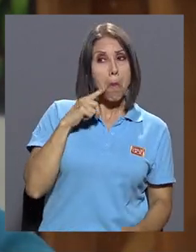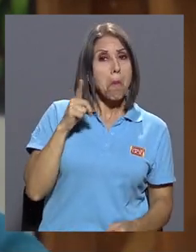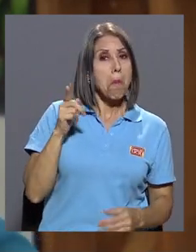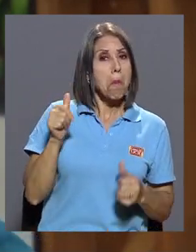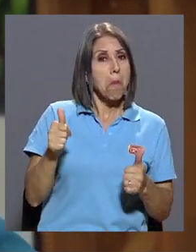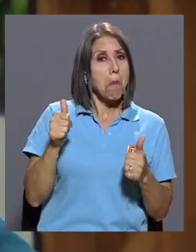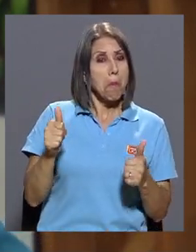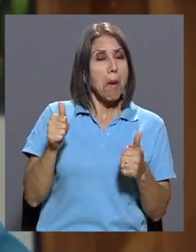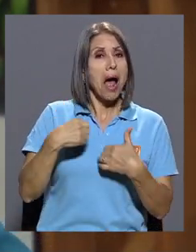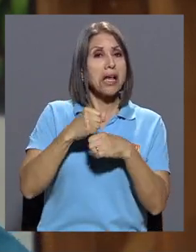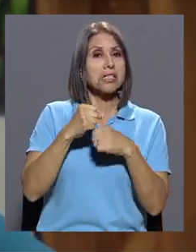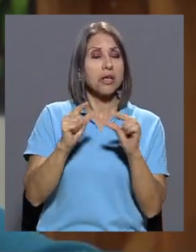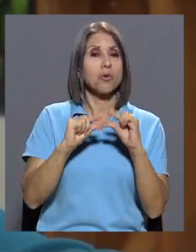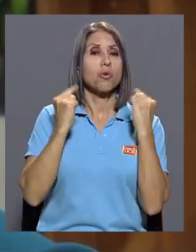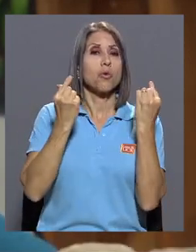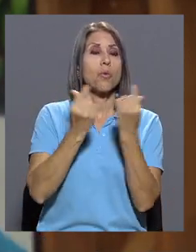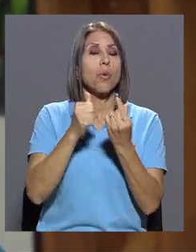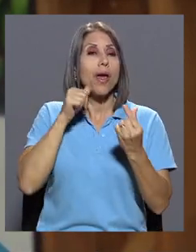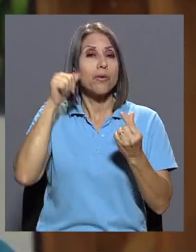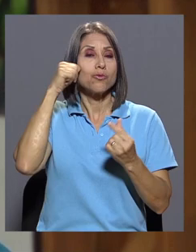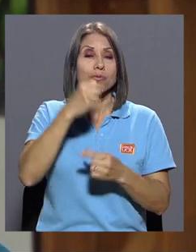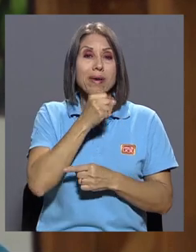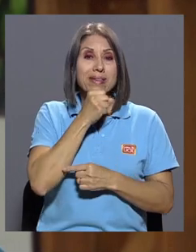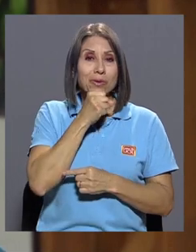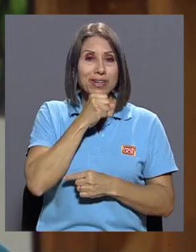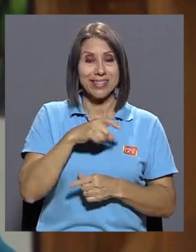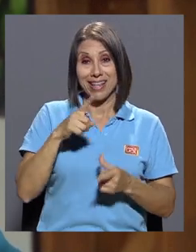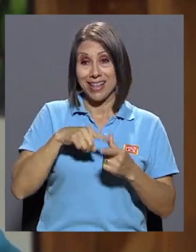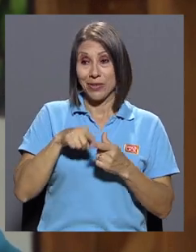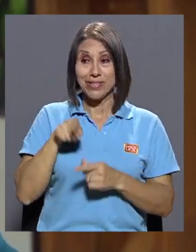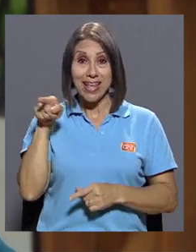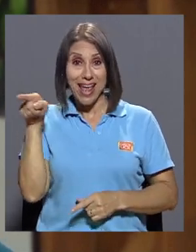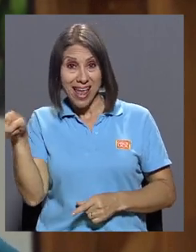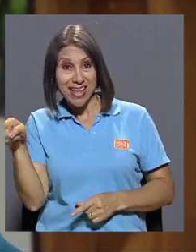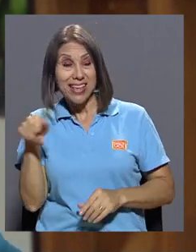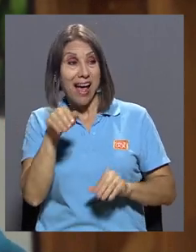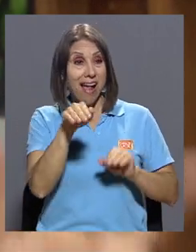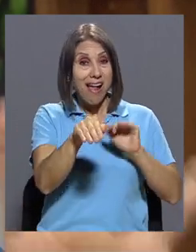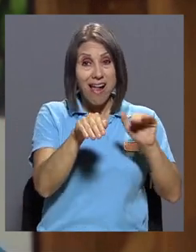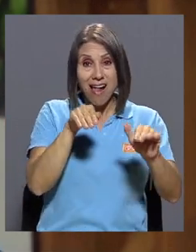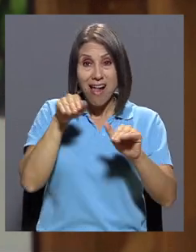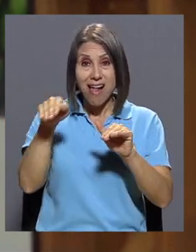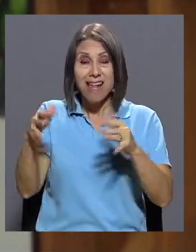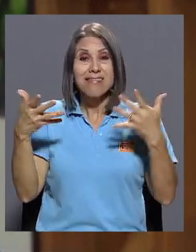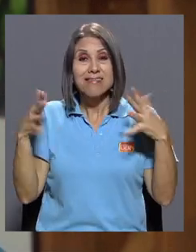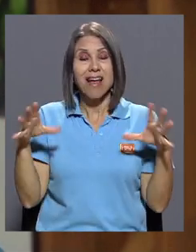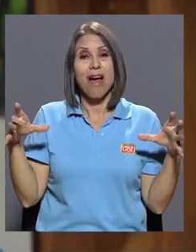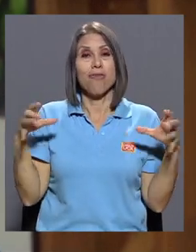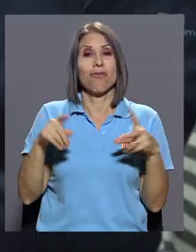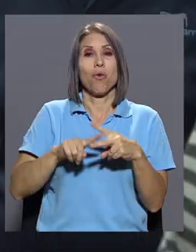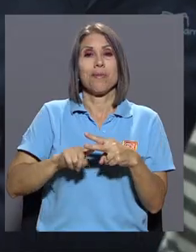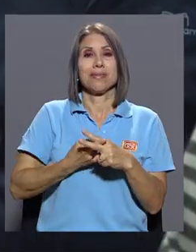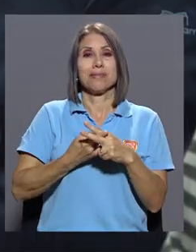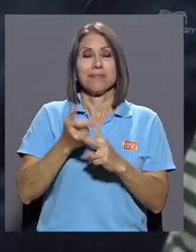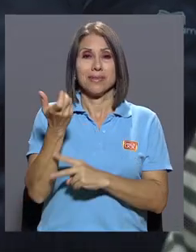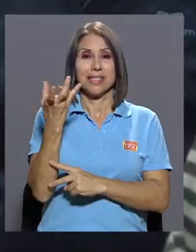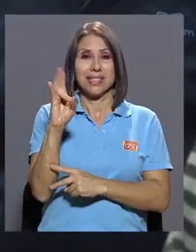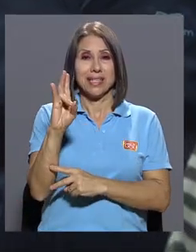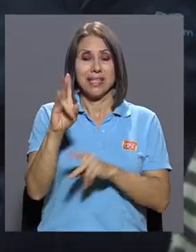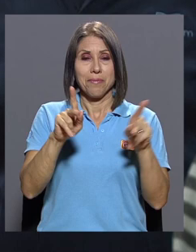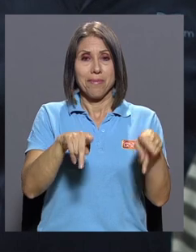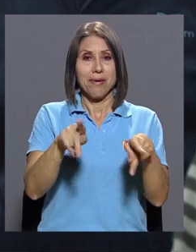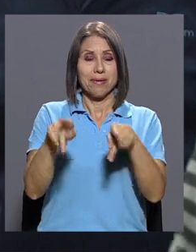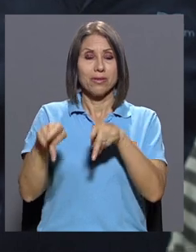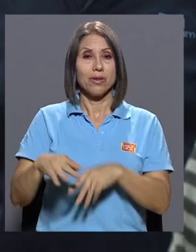mayores. Entonces, llamó ella a varias compañeras, ¿verdad? Y comenzamos, ya le digo, 17 personas